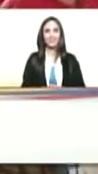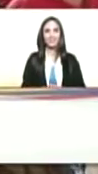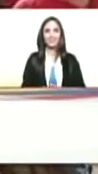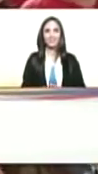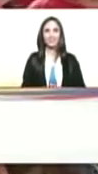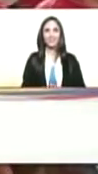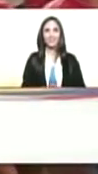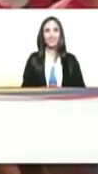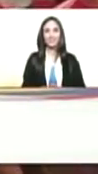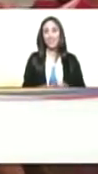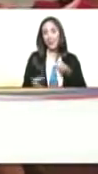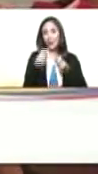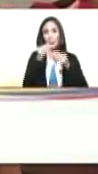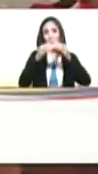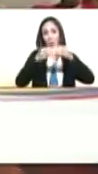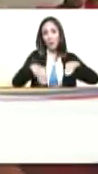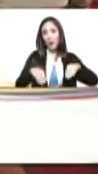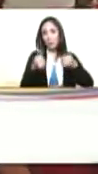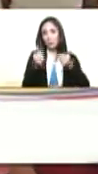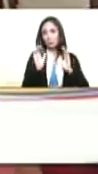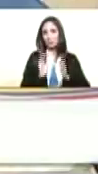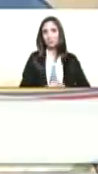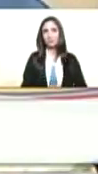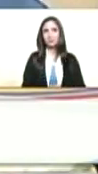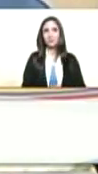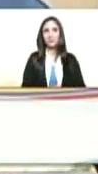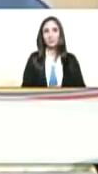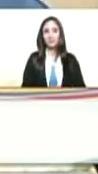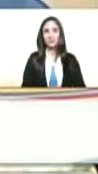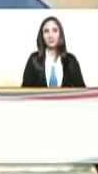Ñema, pues. Ñema fresca, pues.